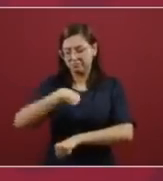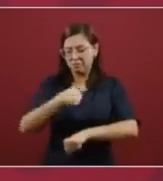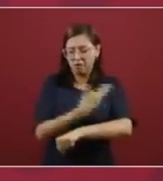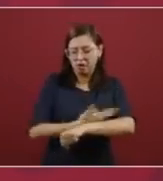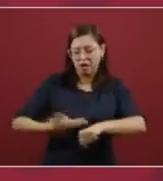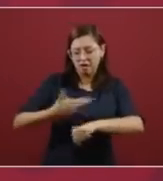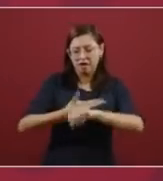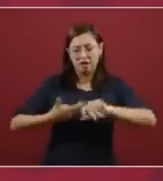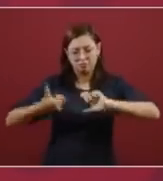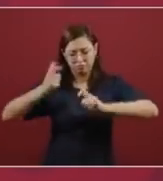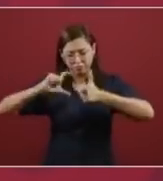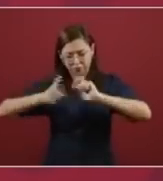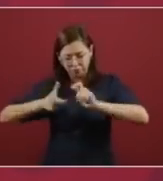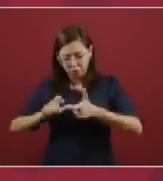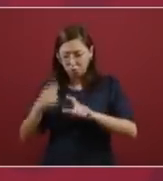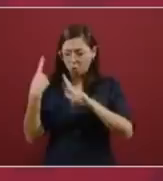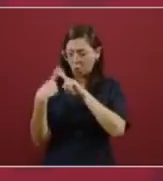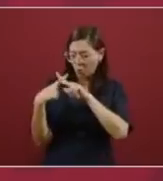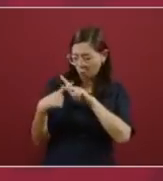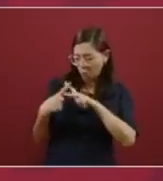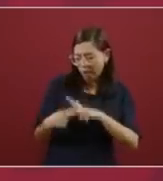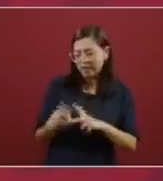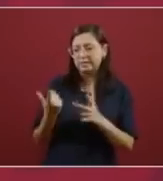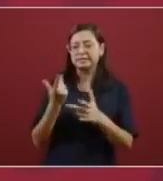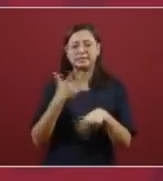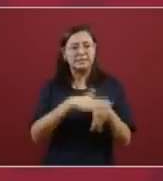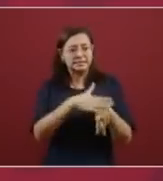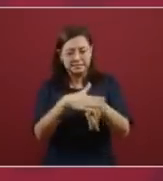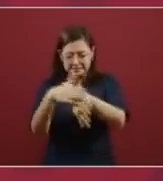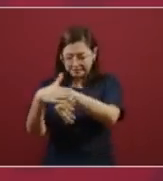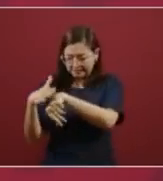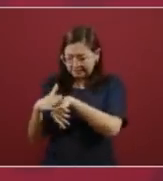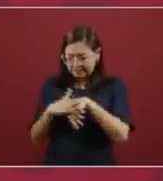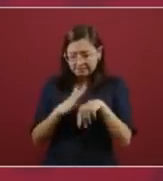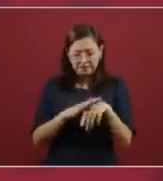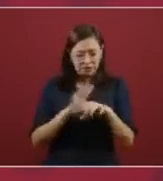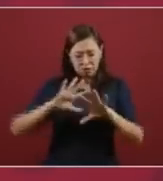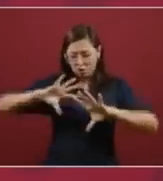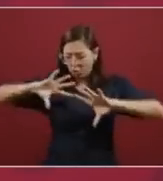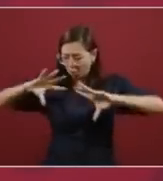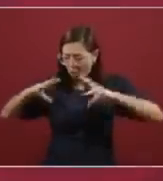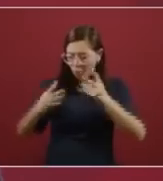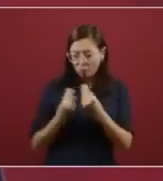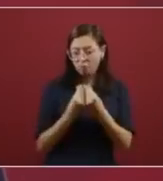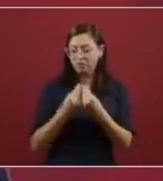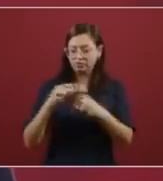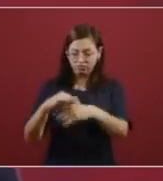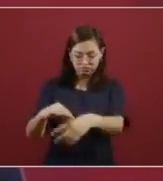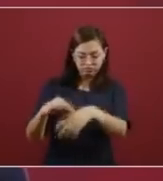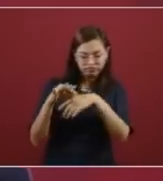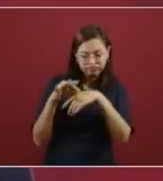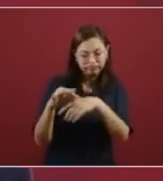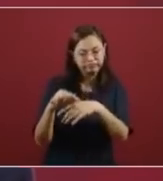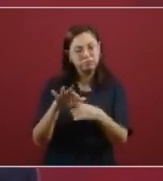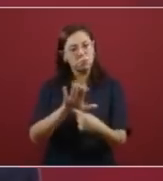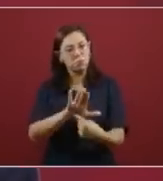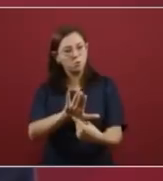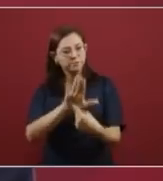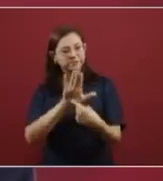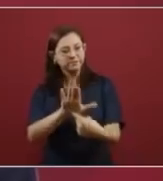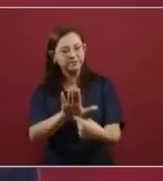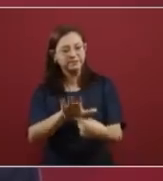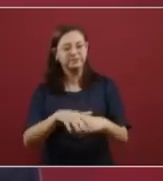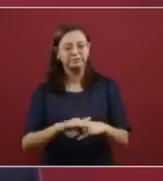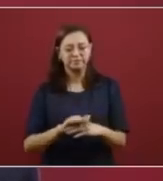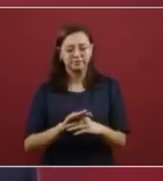para tener la información más apegada a la realidad y que